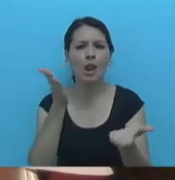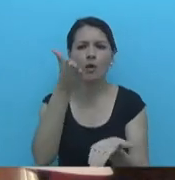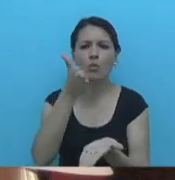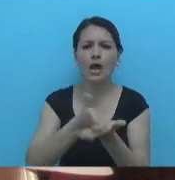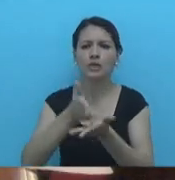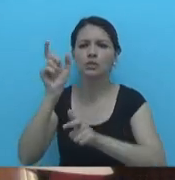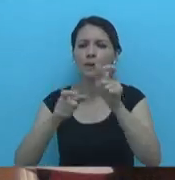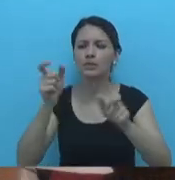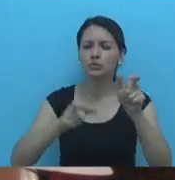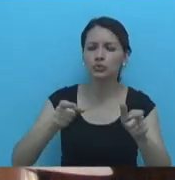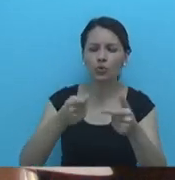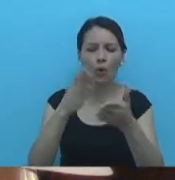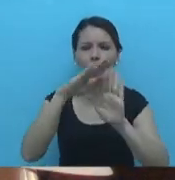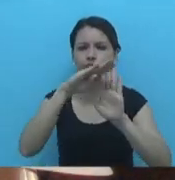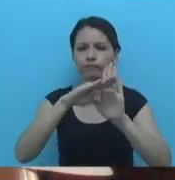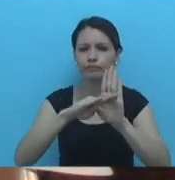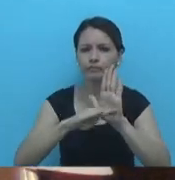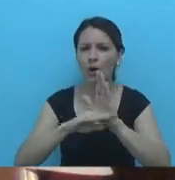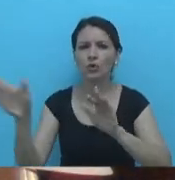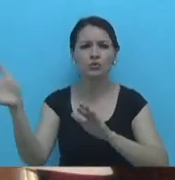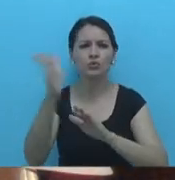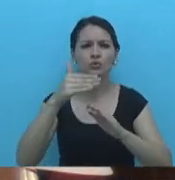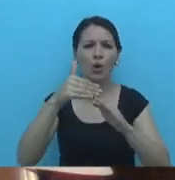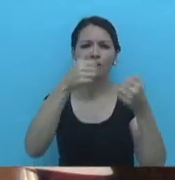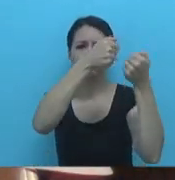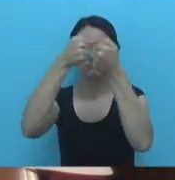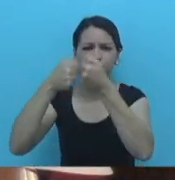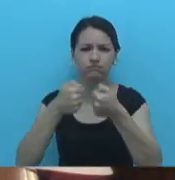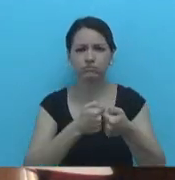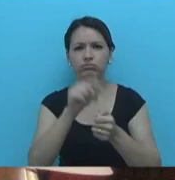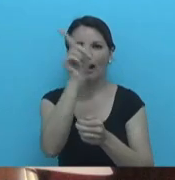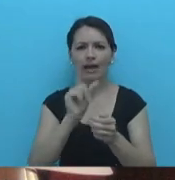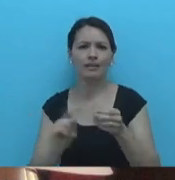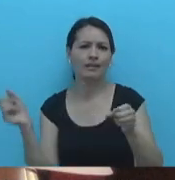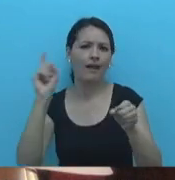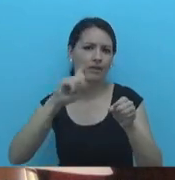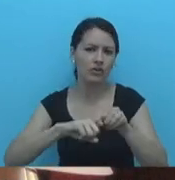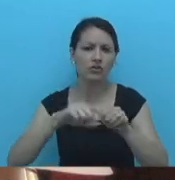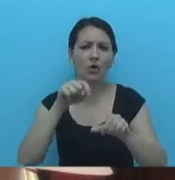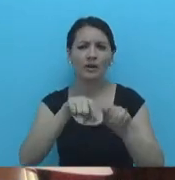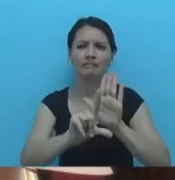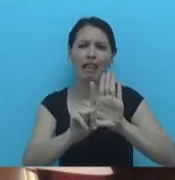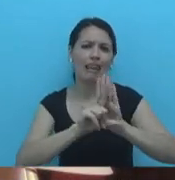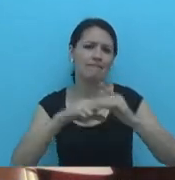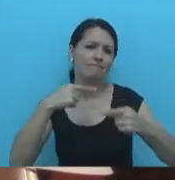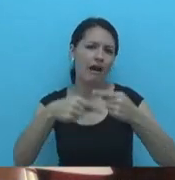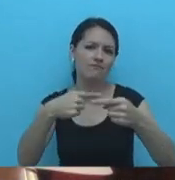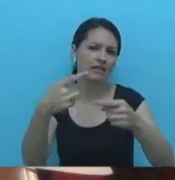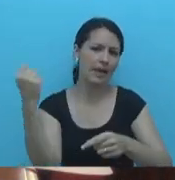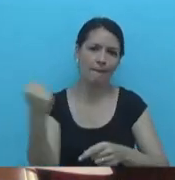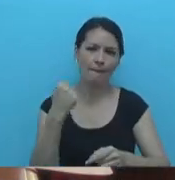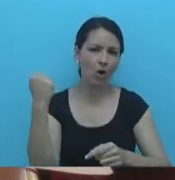Contempla todas las convenciones internacionales a las que Argentina adhirió, y ha sido un avance importantísimo.